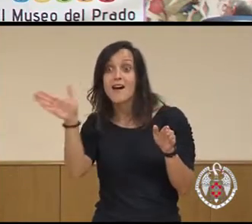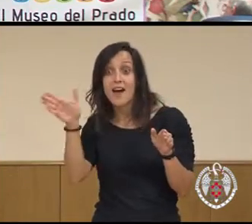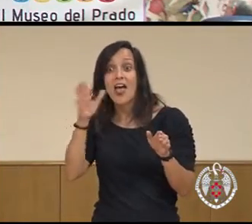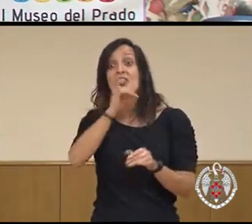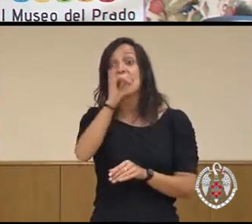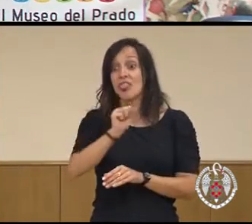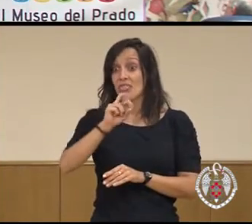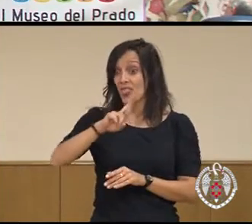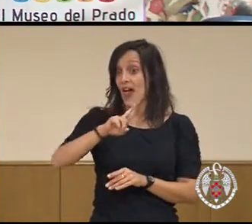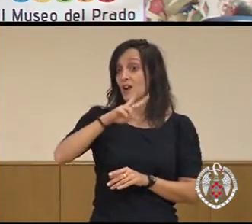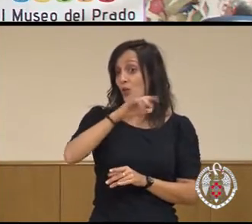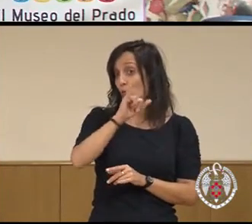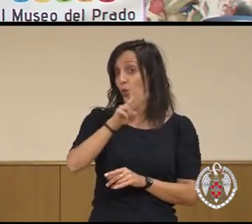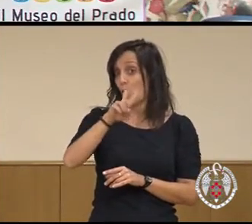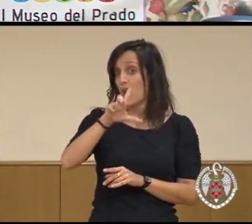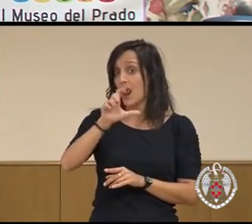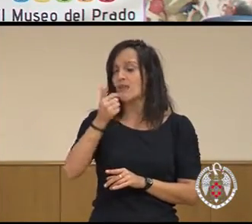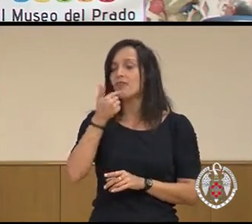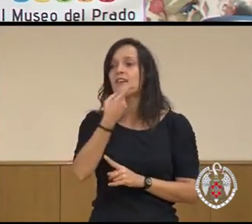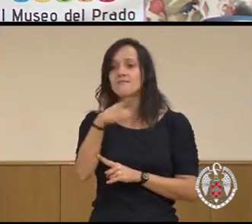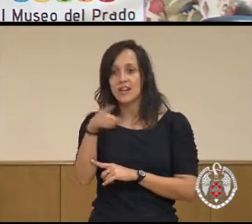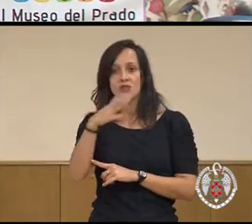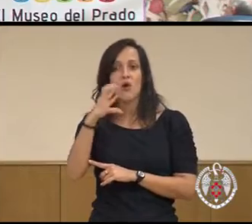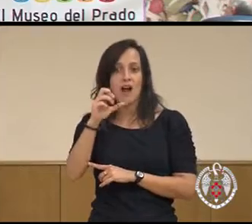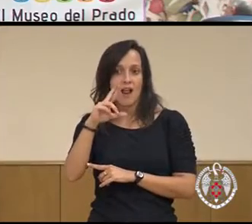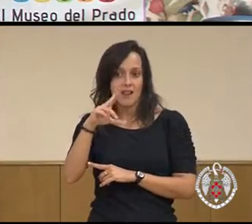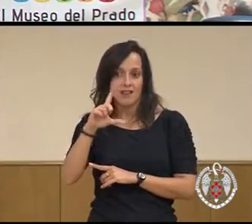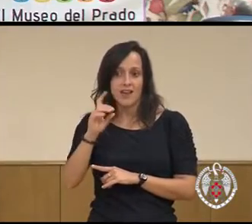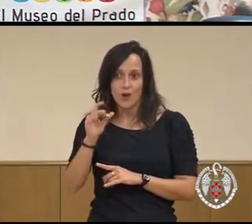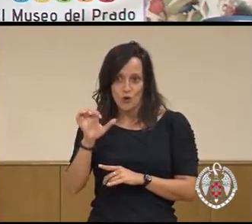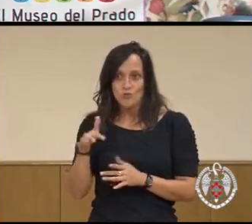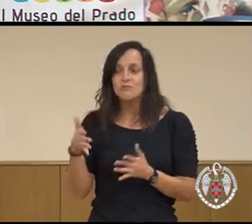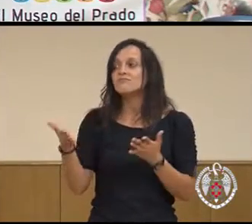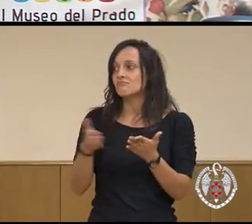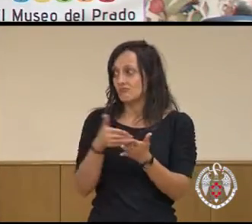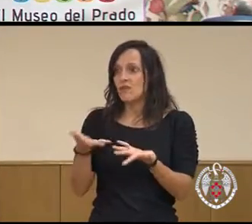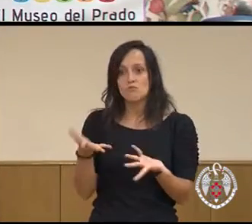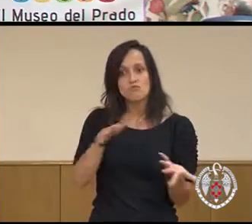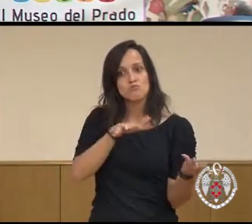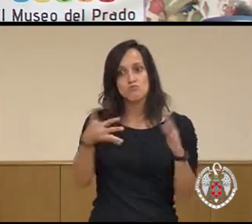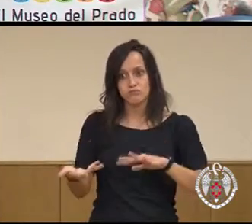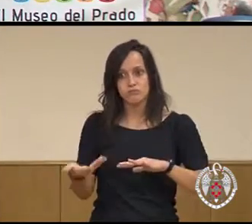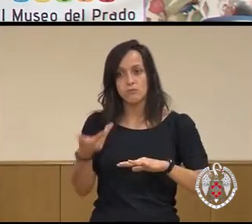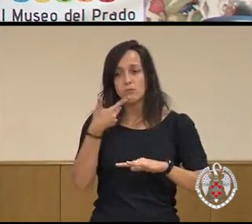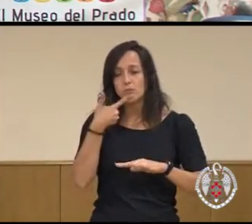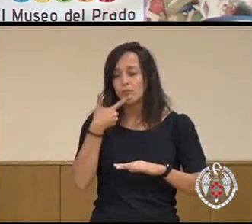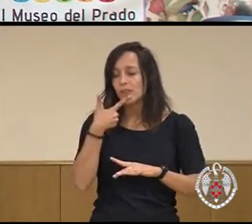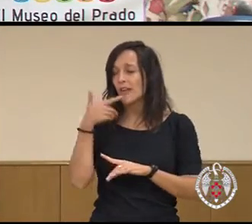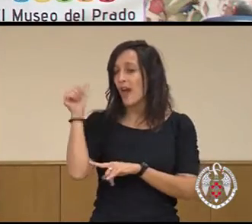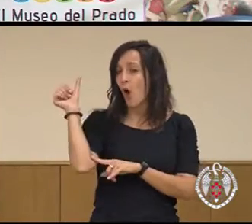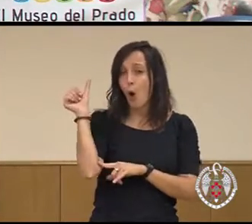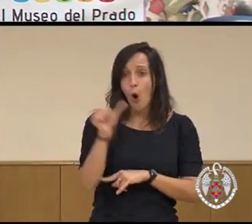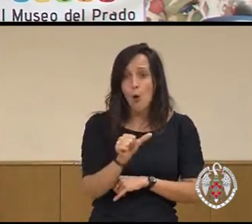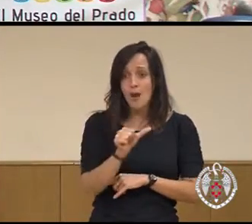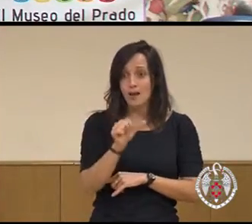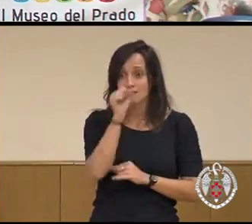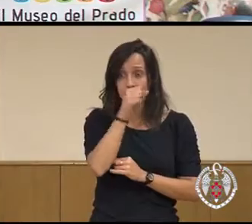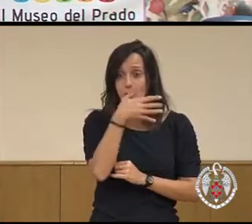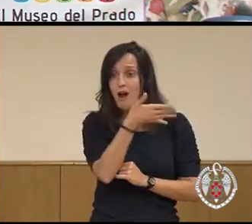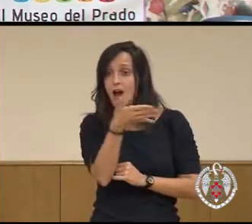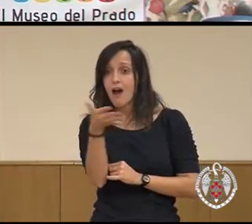con verso de Calderón y con música de Juan Hidalgo, el maestro de capilla de Felipe IV. La obra está plagada de alusiones al propio